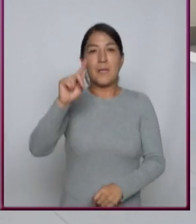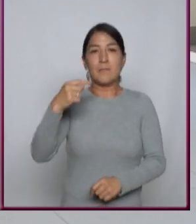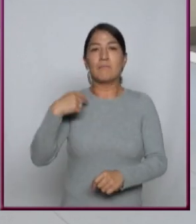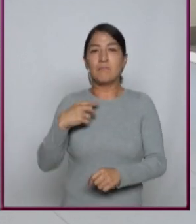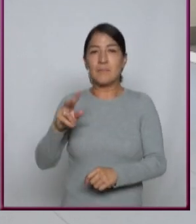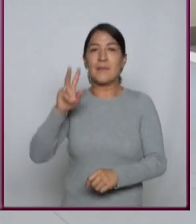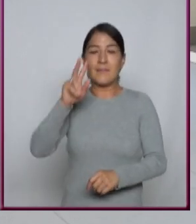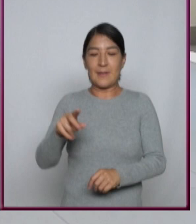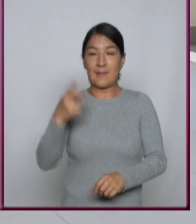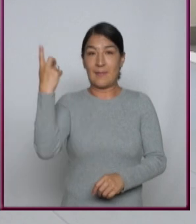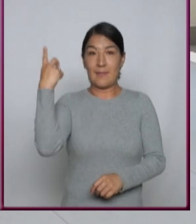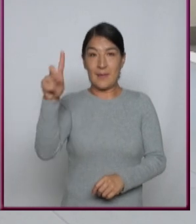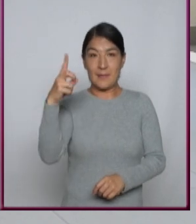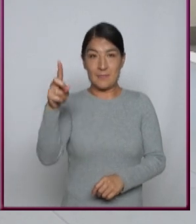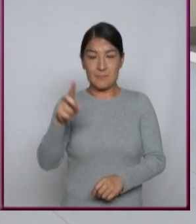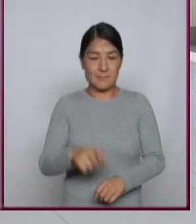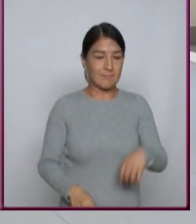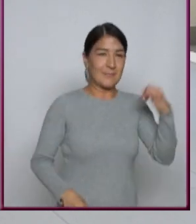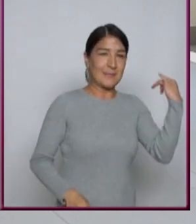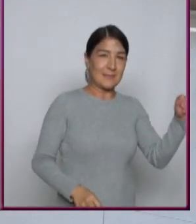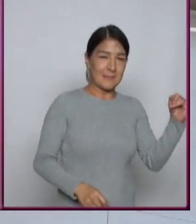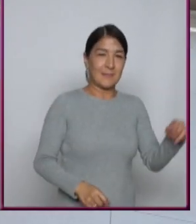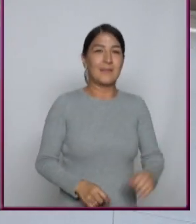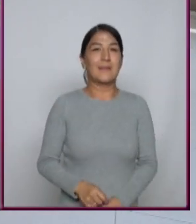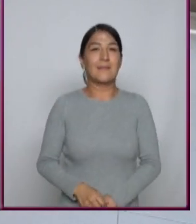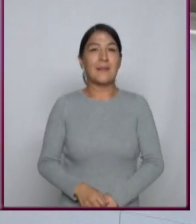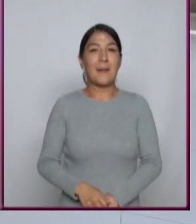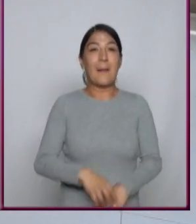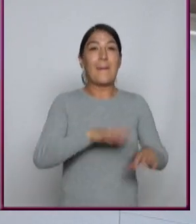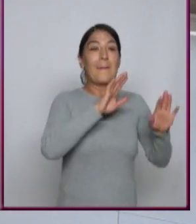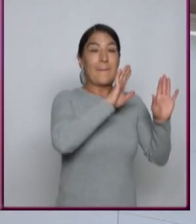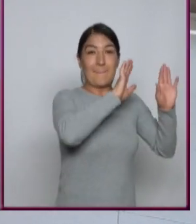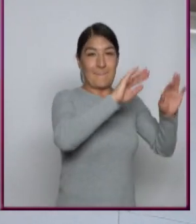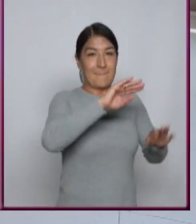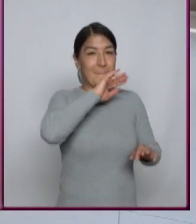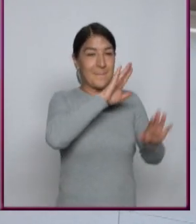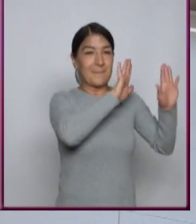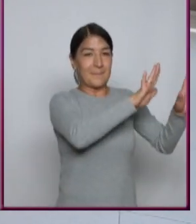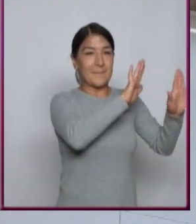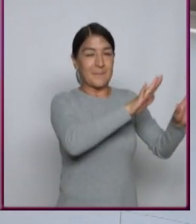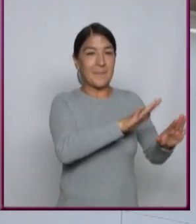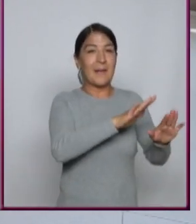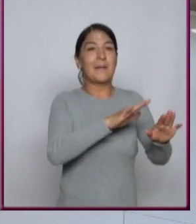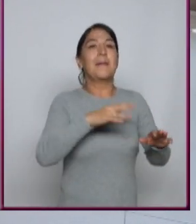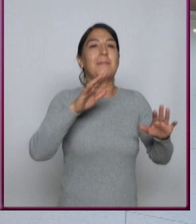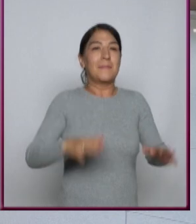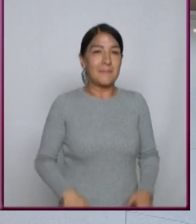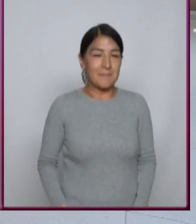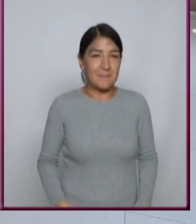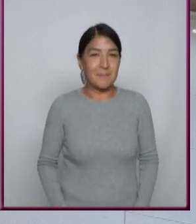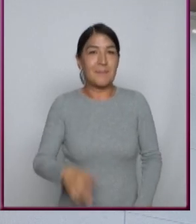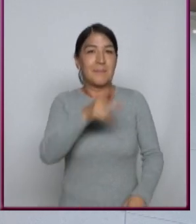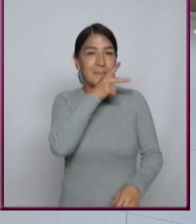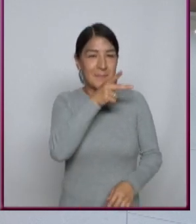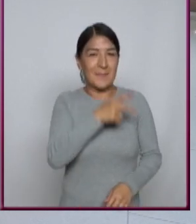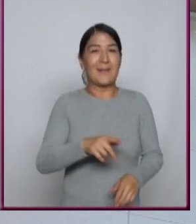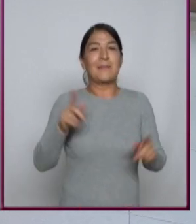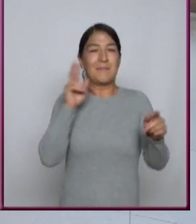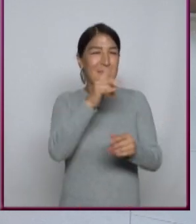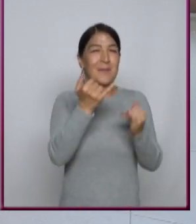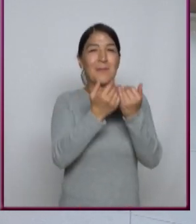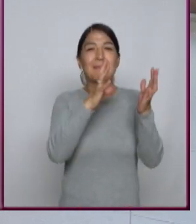ubicarlos de mi lado derecho y de mi lado izquierdo. Mamá, mi papá. Mamá, mi